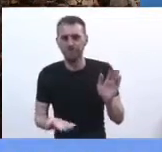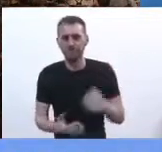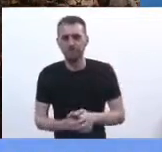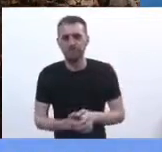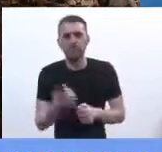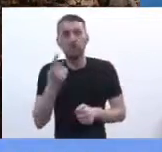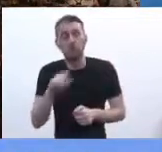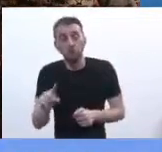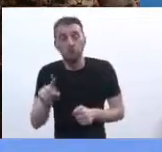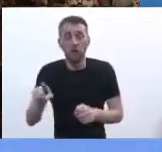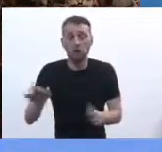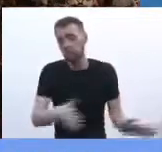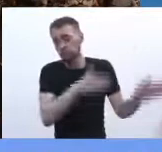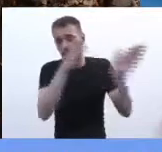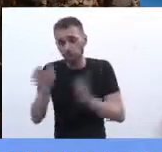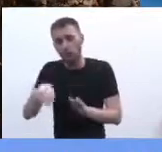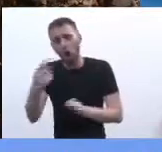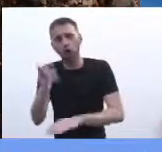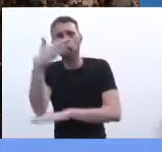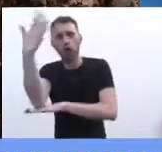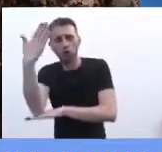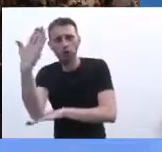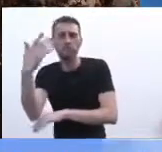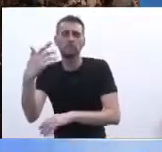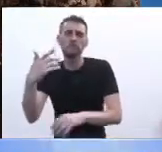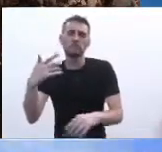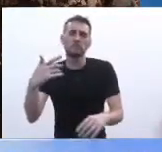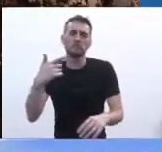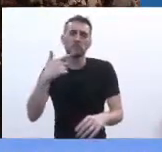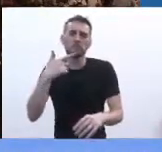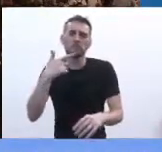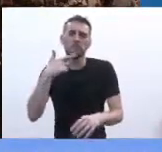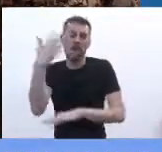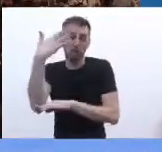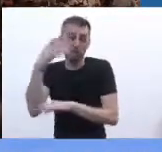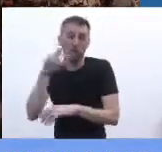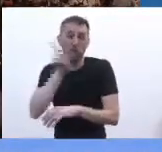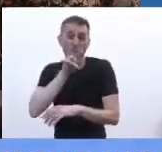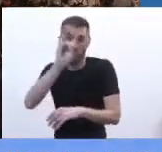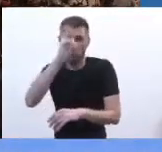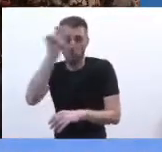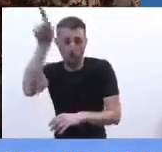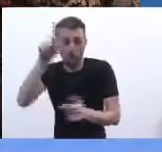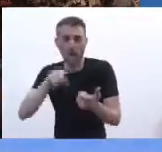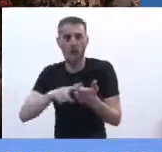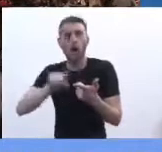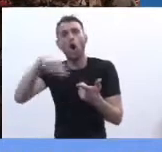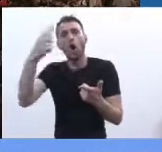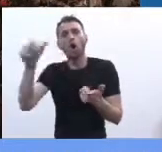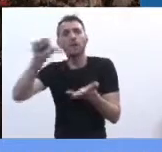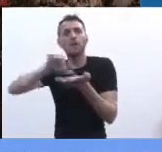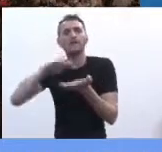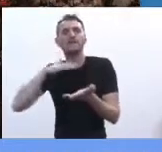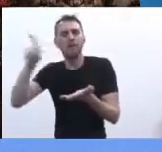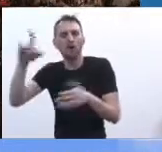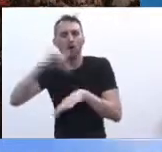pero pasando a otros expositores tuve las productoras del uruguay y una expositora de méxico en méxico